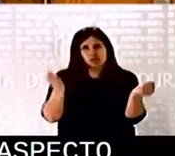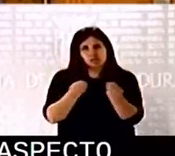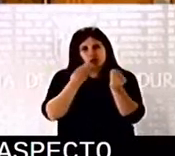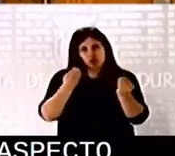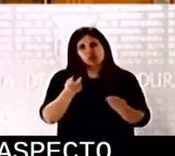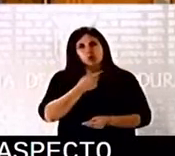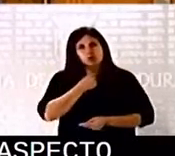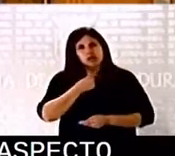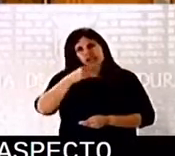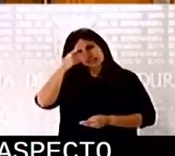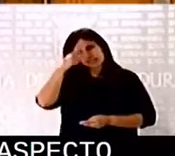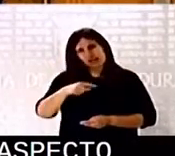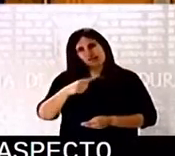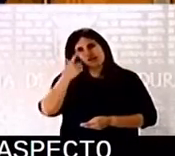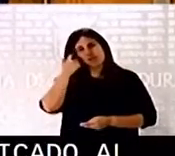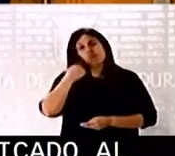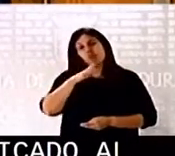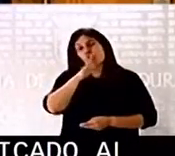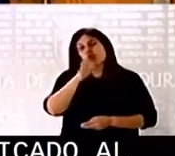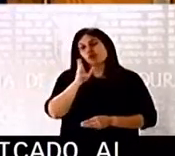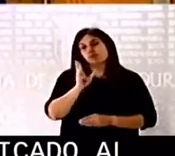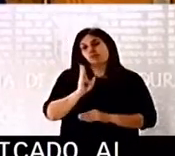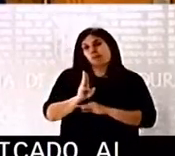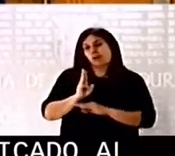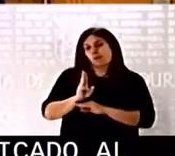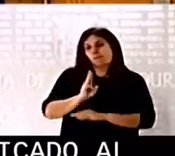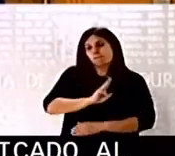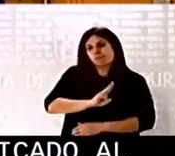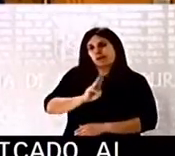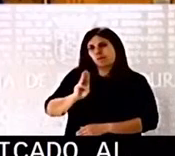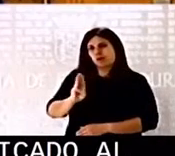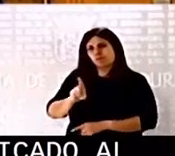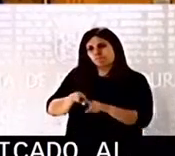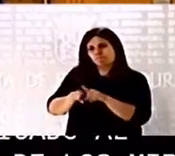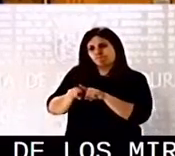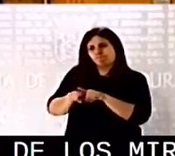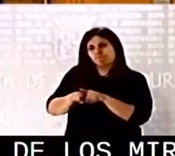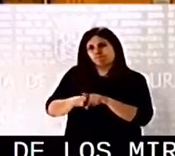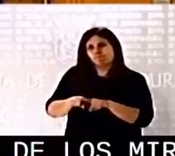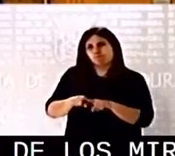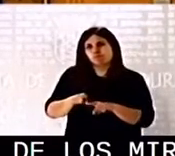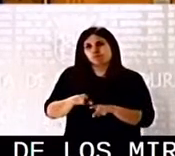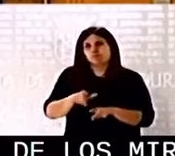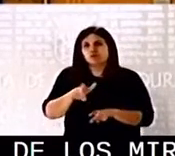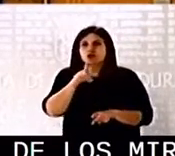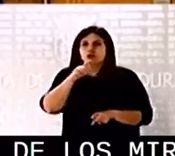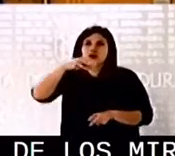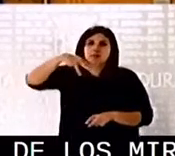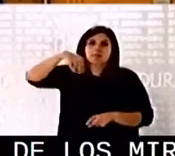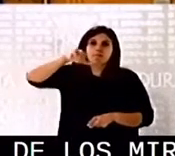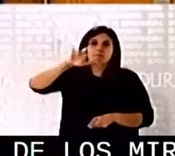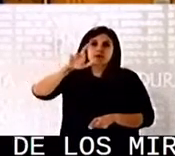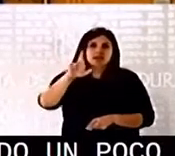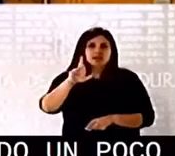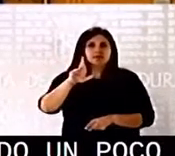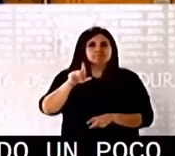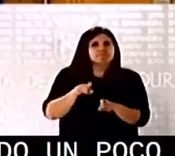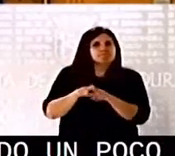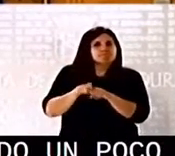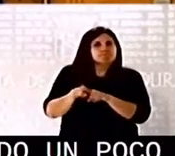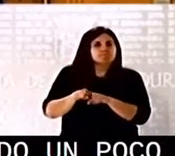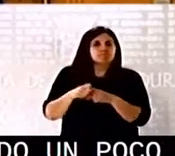saber, ha sido crítica el Partido Popular en el Pleno por el tema de los MIR, si nos puede asegurar que se estén viendo un poco cómo van a ser esas